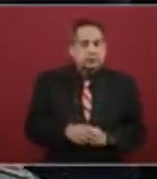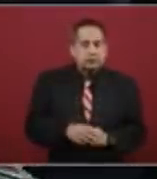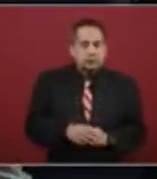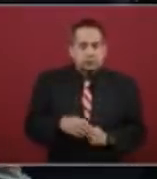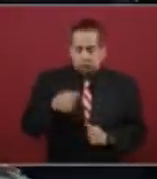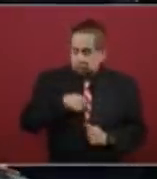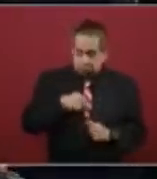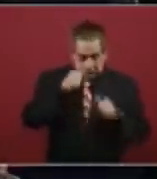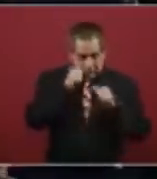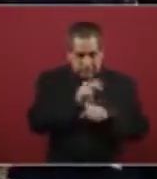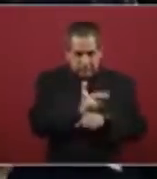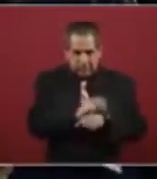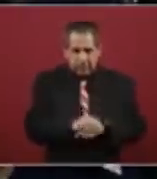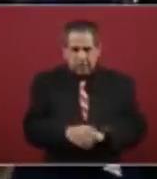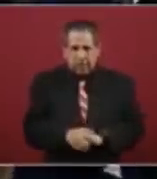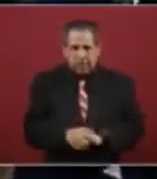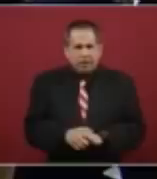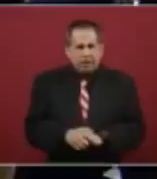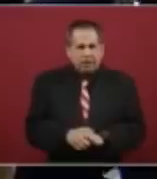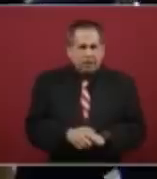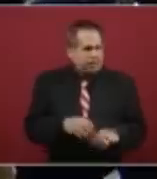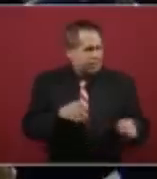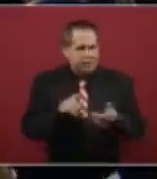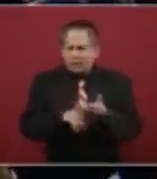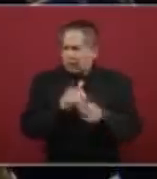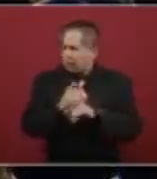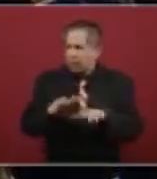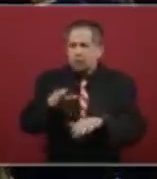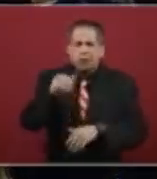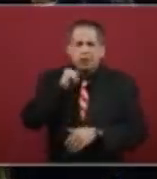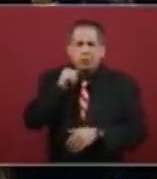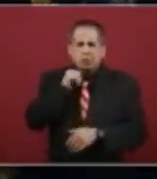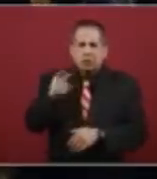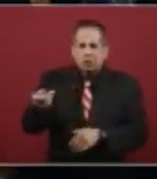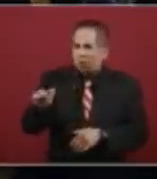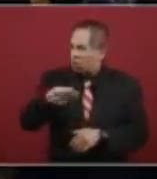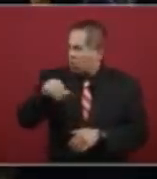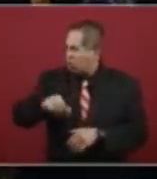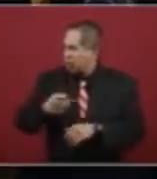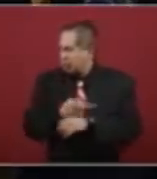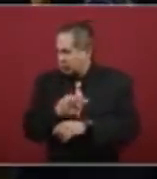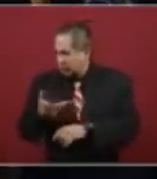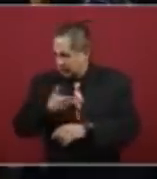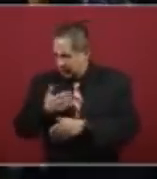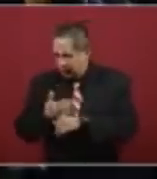sobre eso. ¿No tendrán ahí la de Azcapotzalco de hoy?